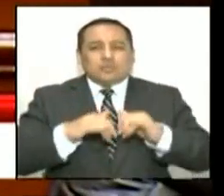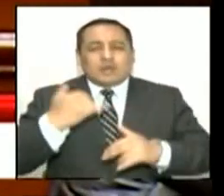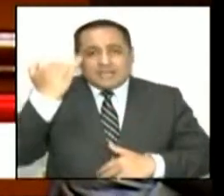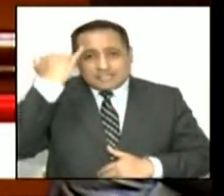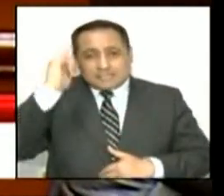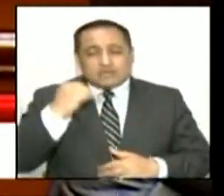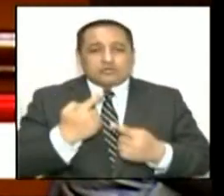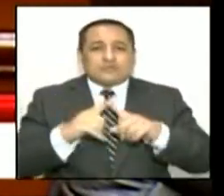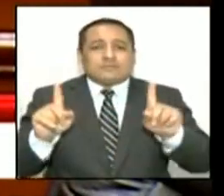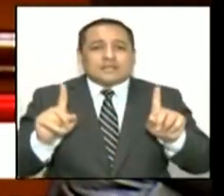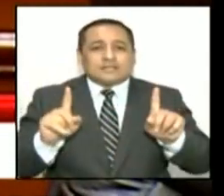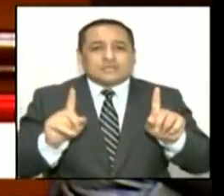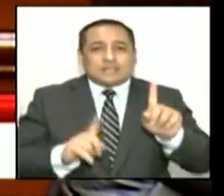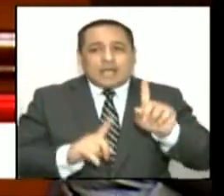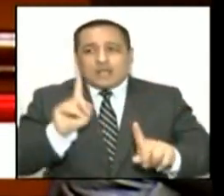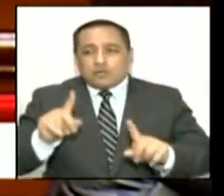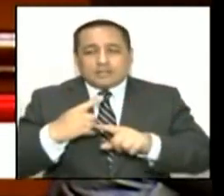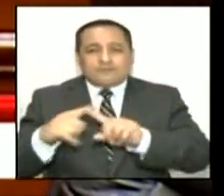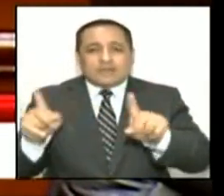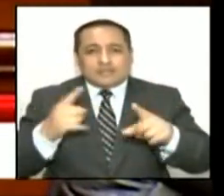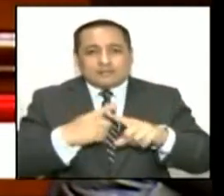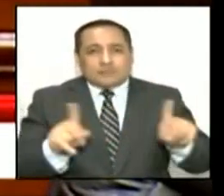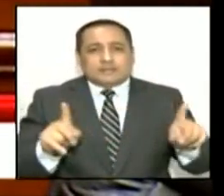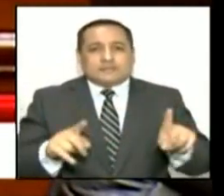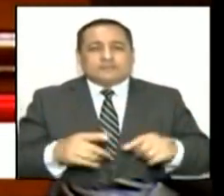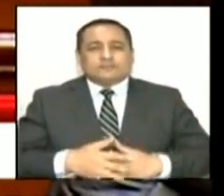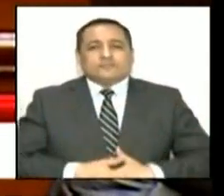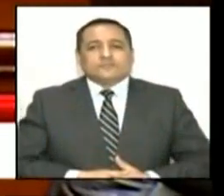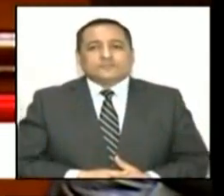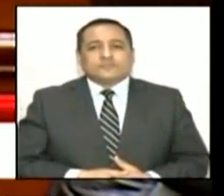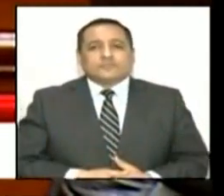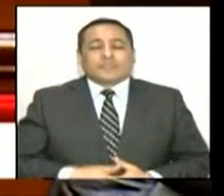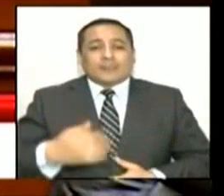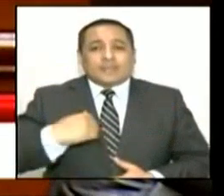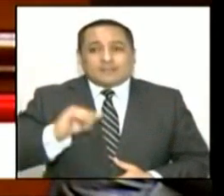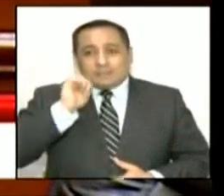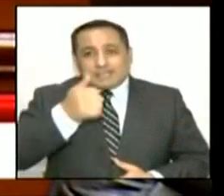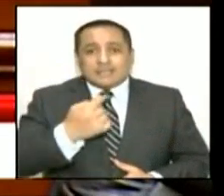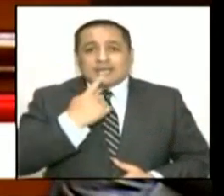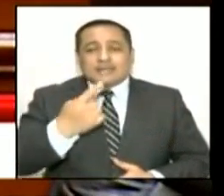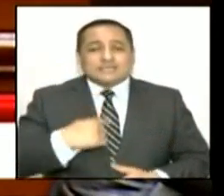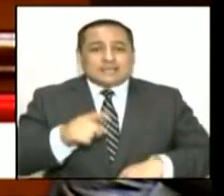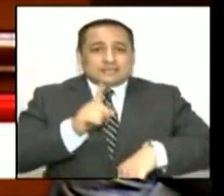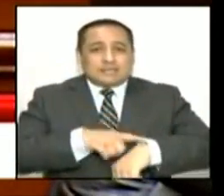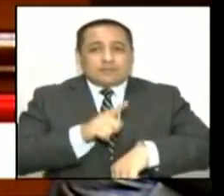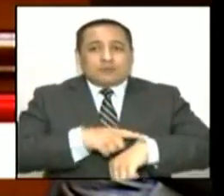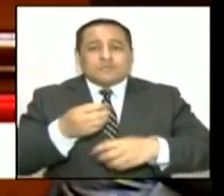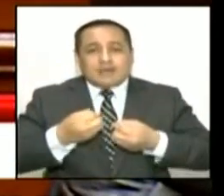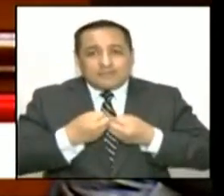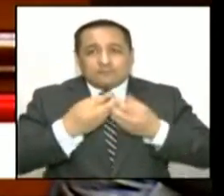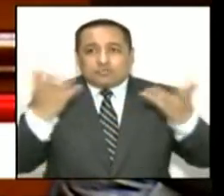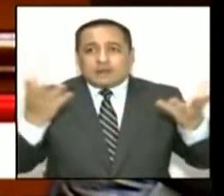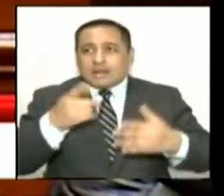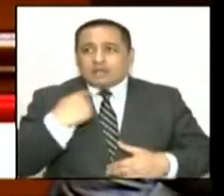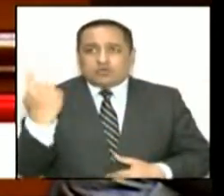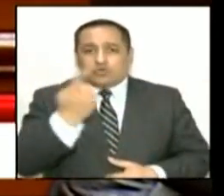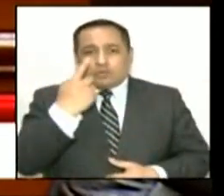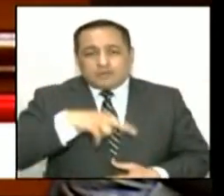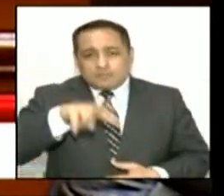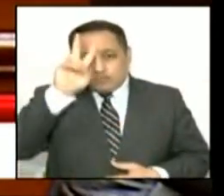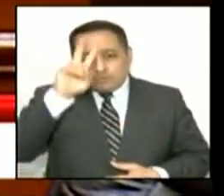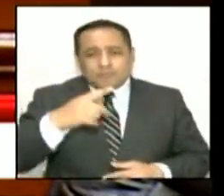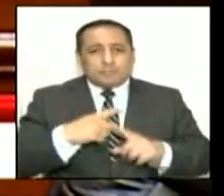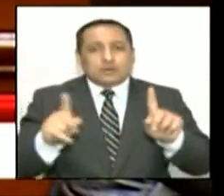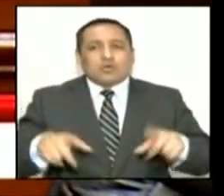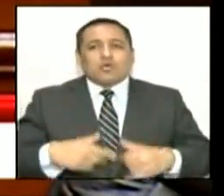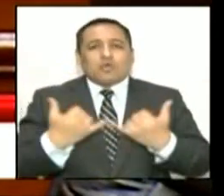son diferentes a las nuestras. Mañana será la oportunidad de dirigirme al país, pero